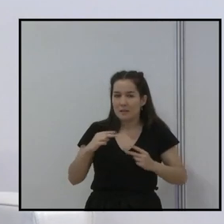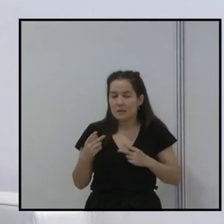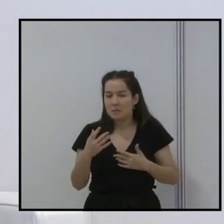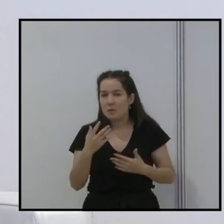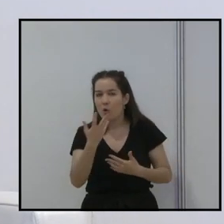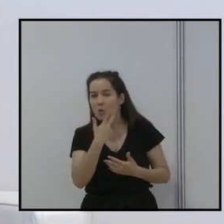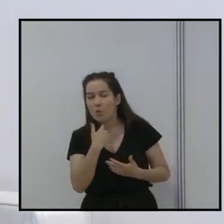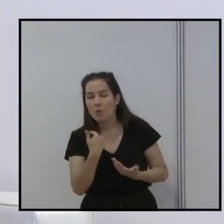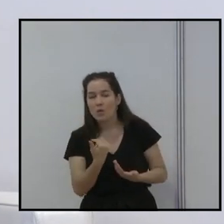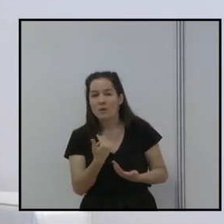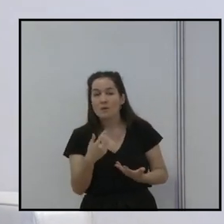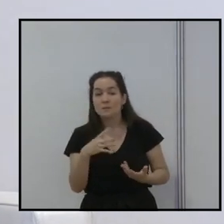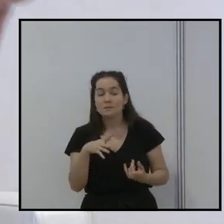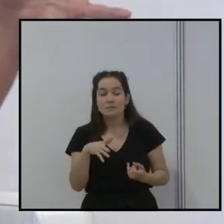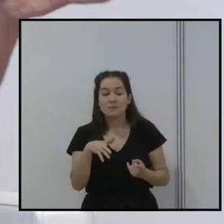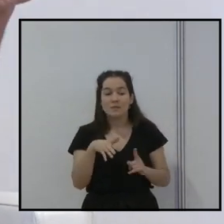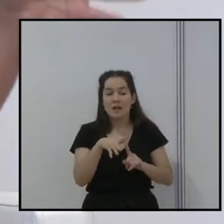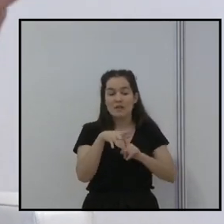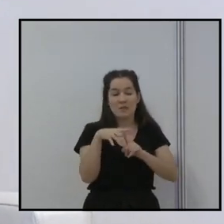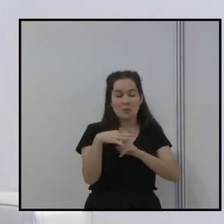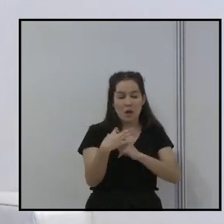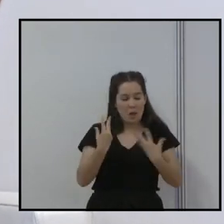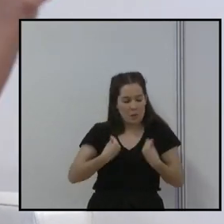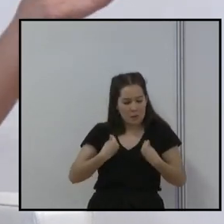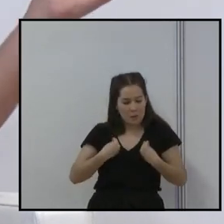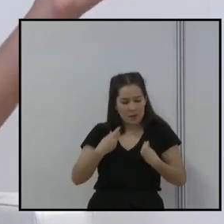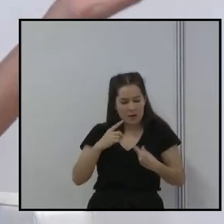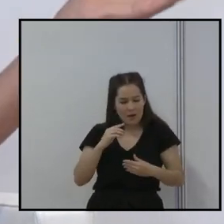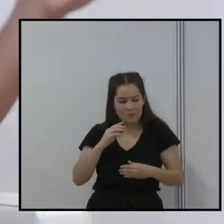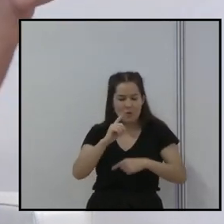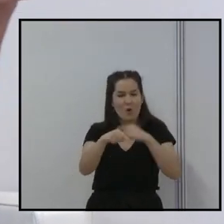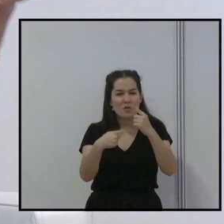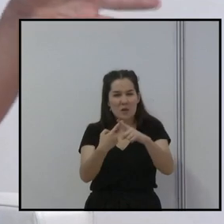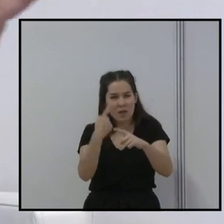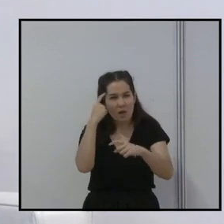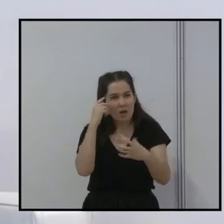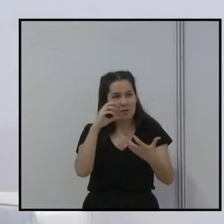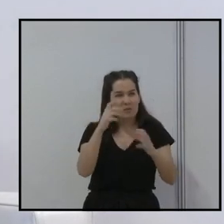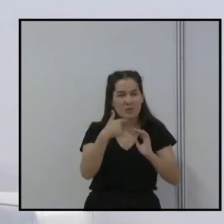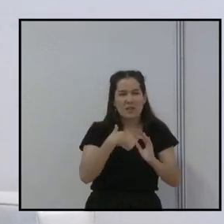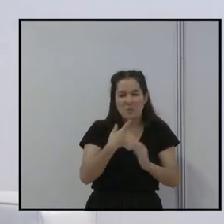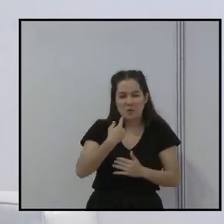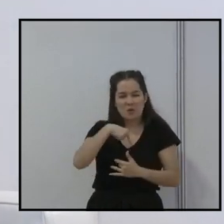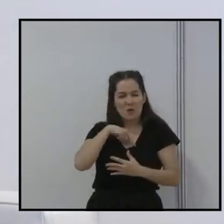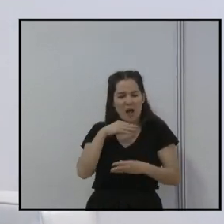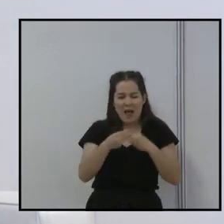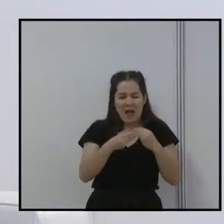darle vueltas. Pero las circunstancias que os llevaron a aquello y que podíais haber hecho algo para no acabar en ese